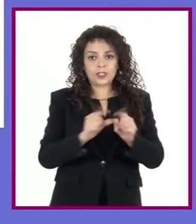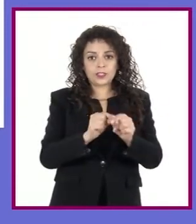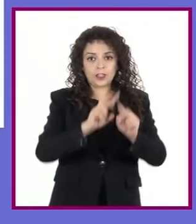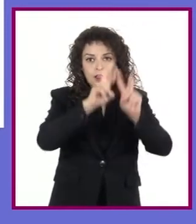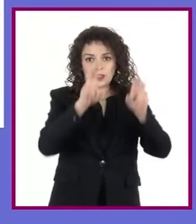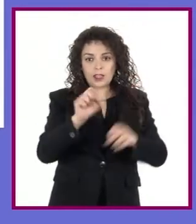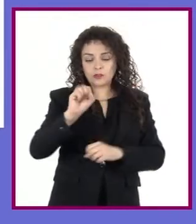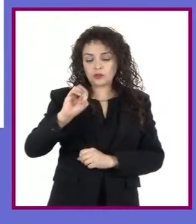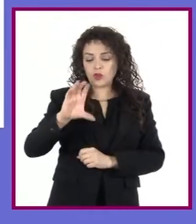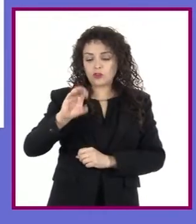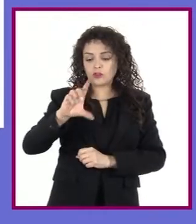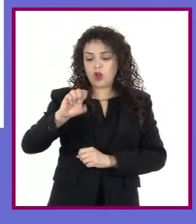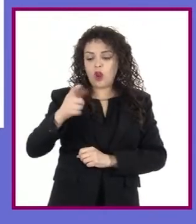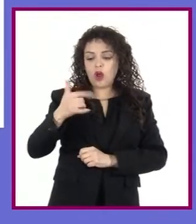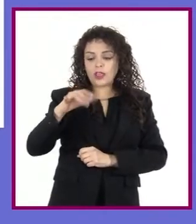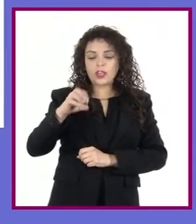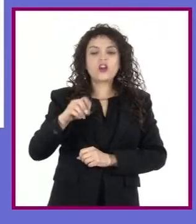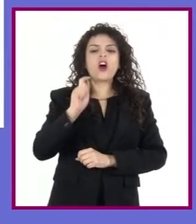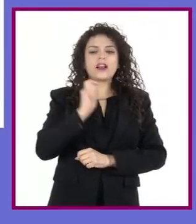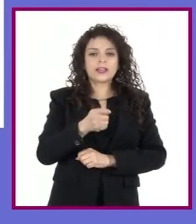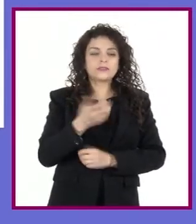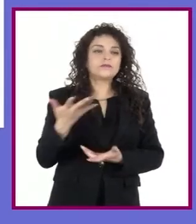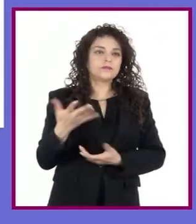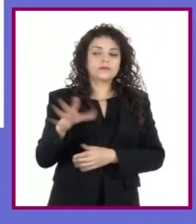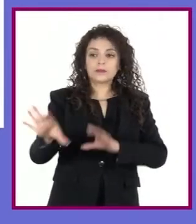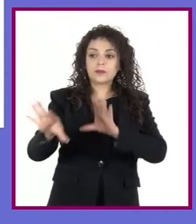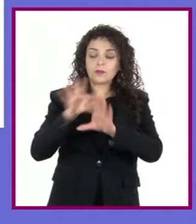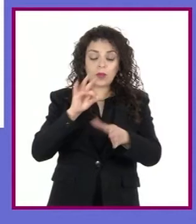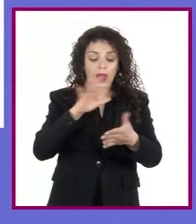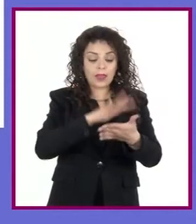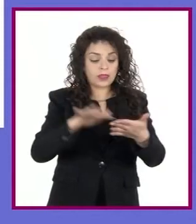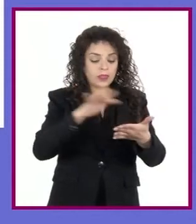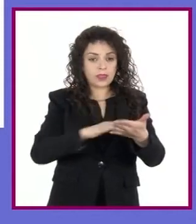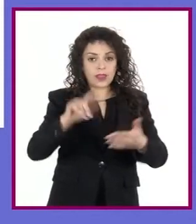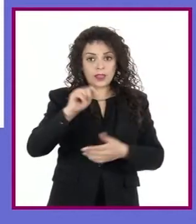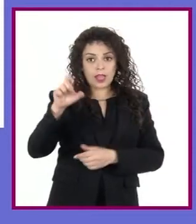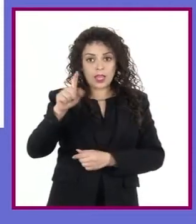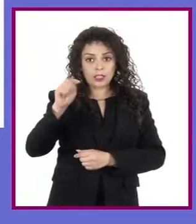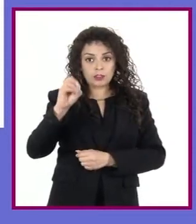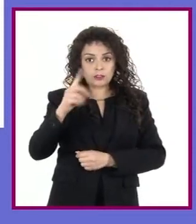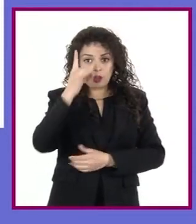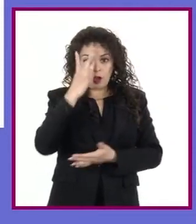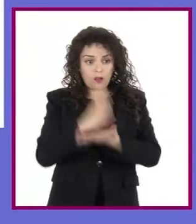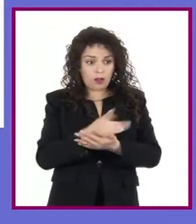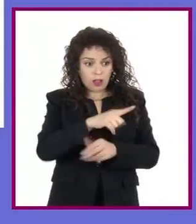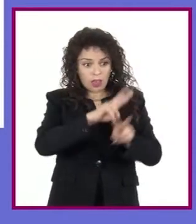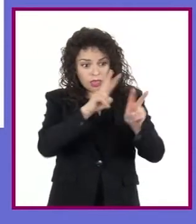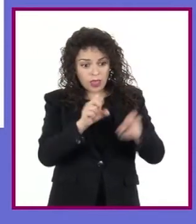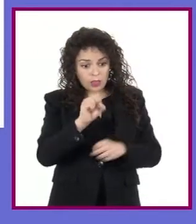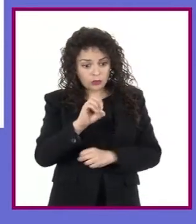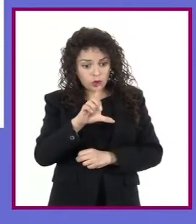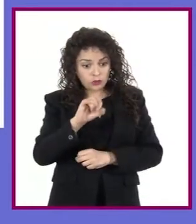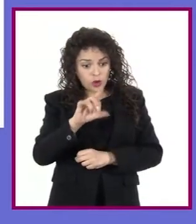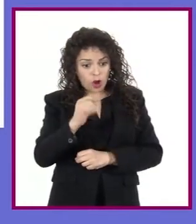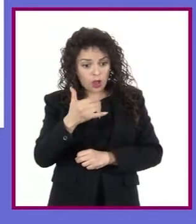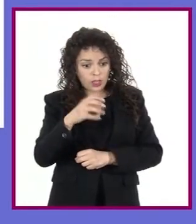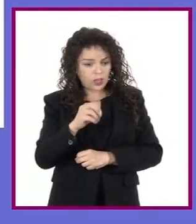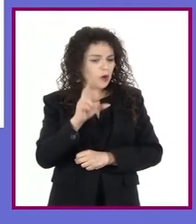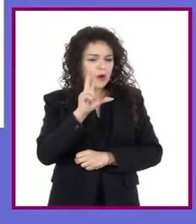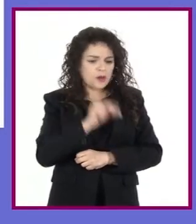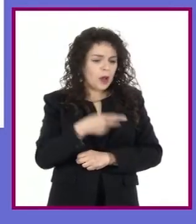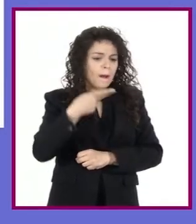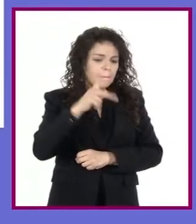es cuando tomamos un texto que no necesariamente habla de temas sociológicos, pero nosotros